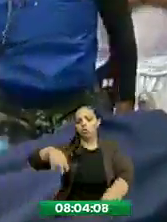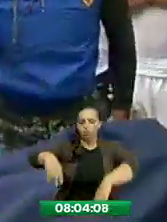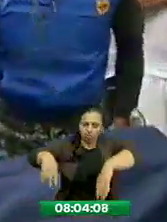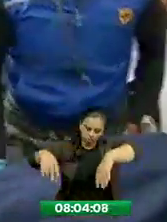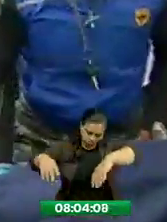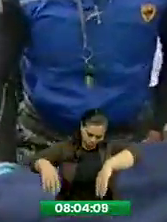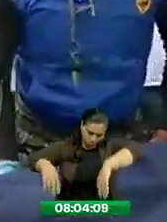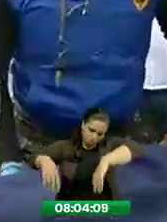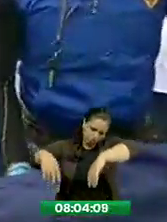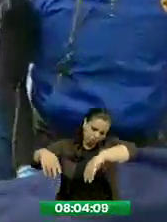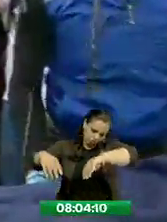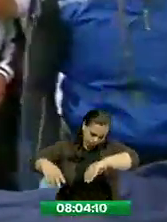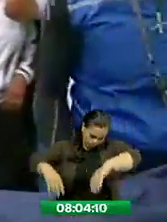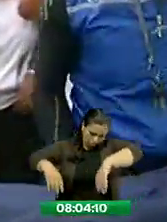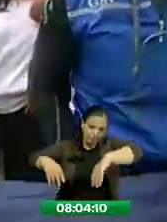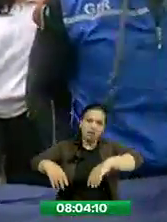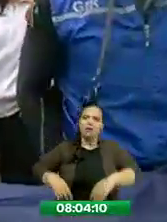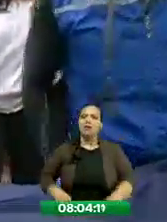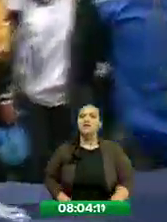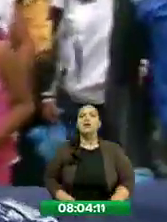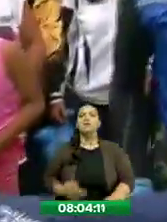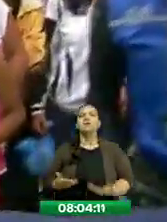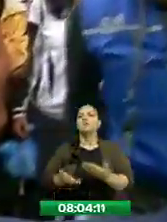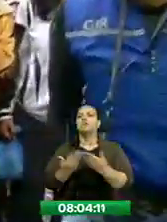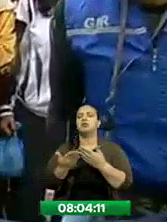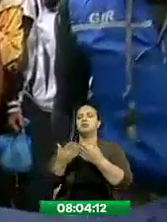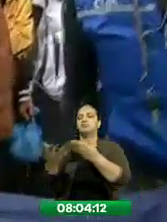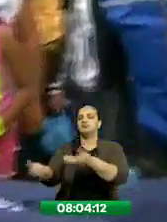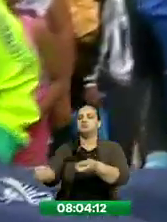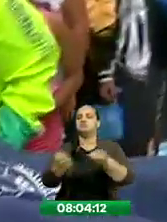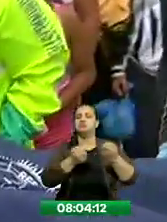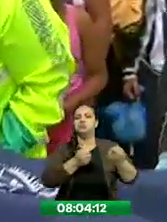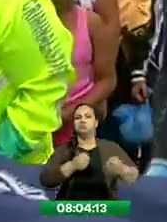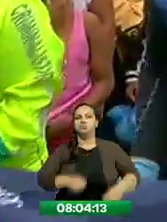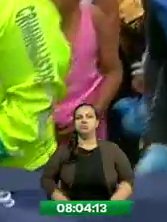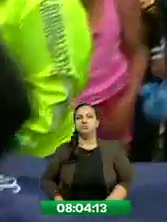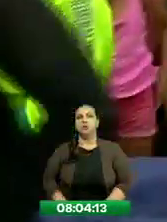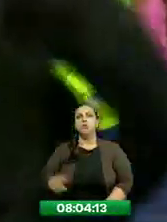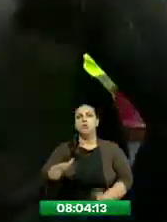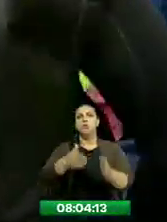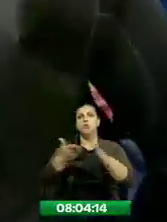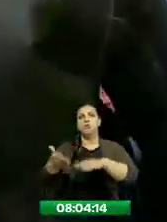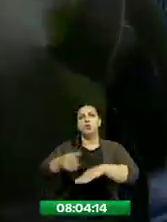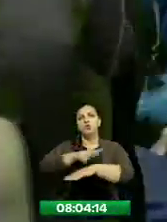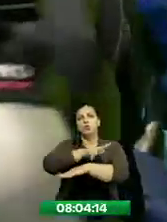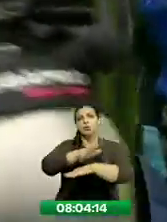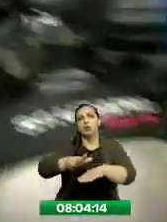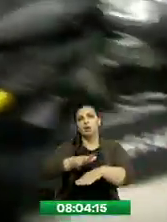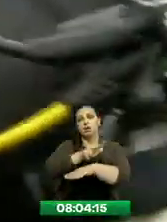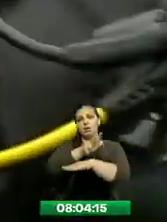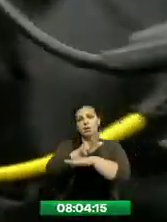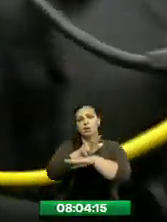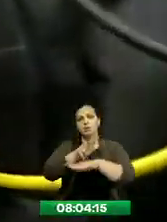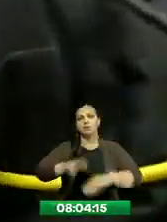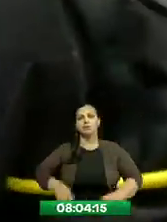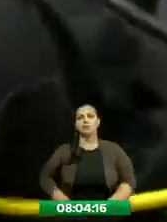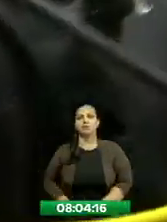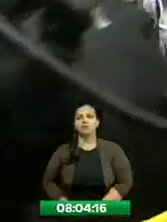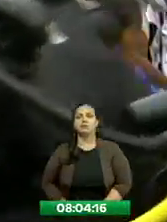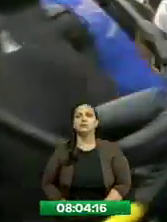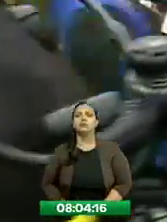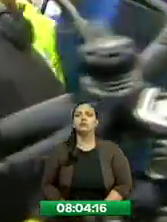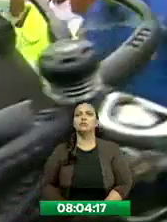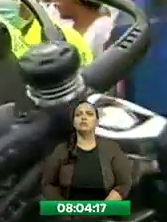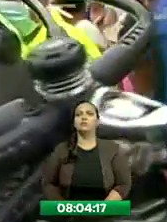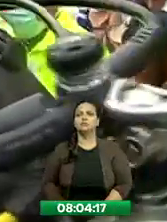menos complicado poder retirarlo. Tendría alrededor de 3 horas nada más en el agua. Se desconoce qué